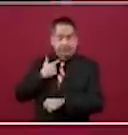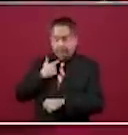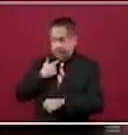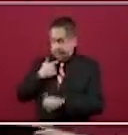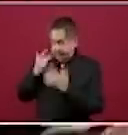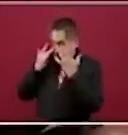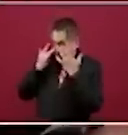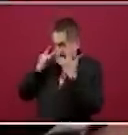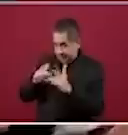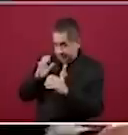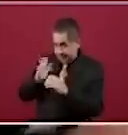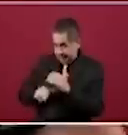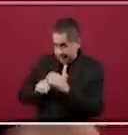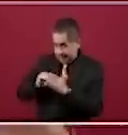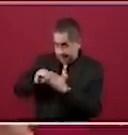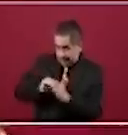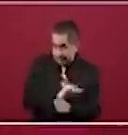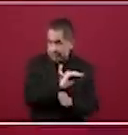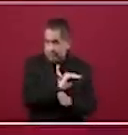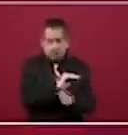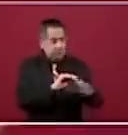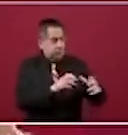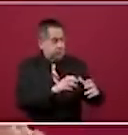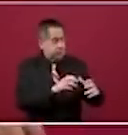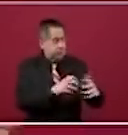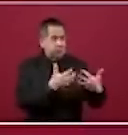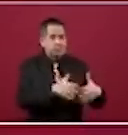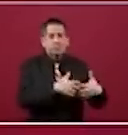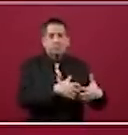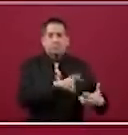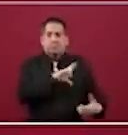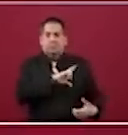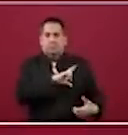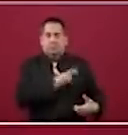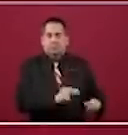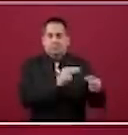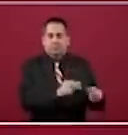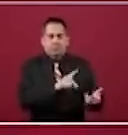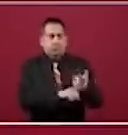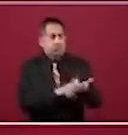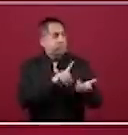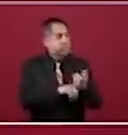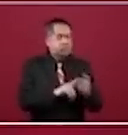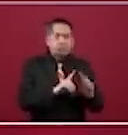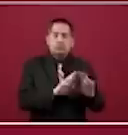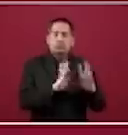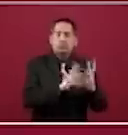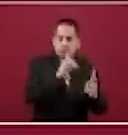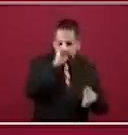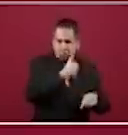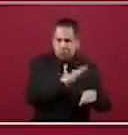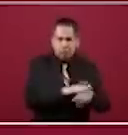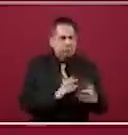pasen a formar parte de los consejos de administración de las empresas que